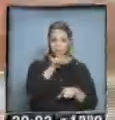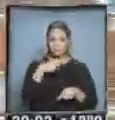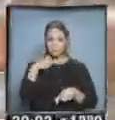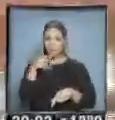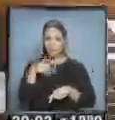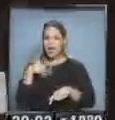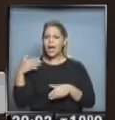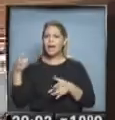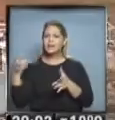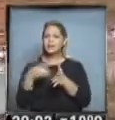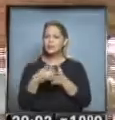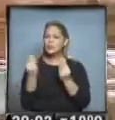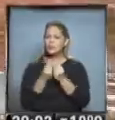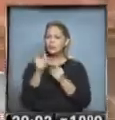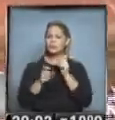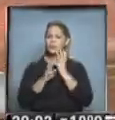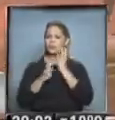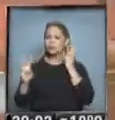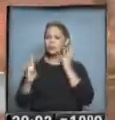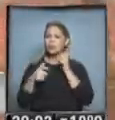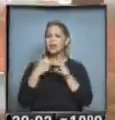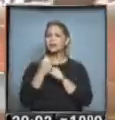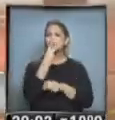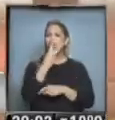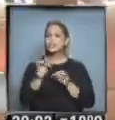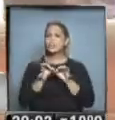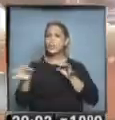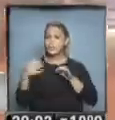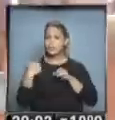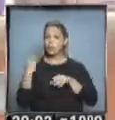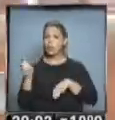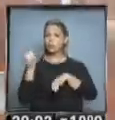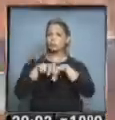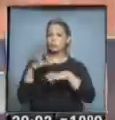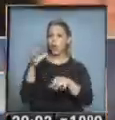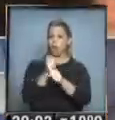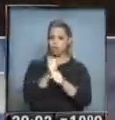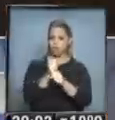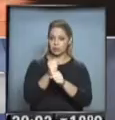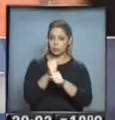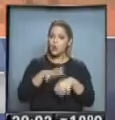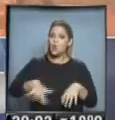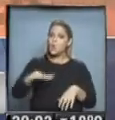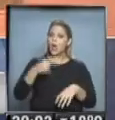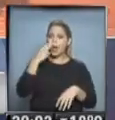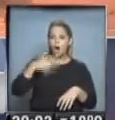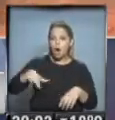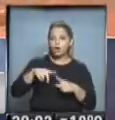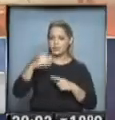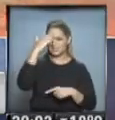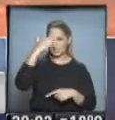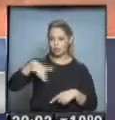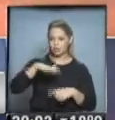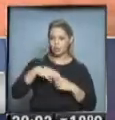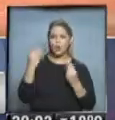poblaron de pasajeros que hacían colas de hasta 200 metros para poder subir un colectivo. Como 11 y Retiro y Constitución se